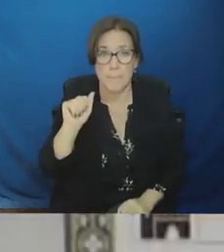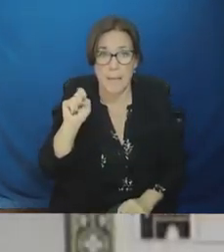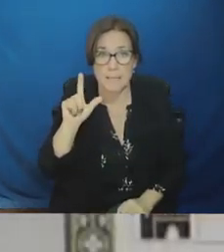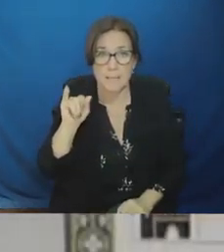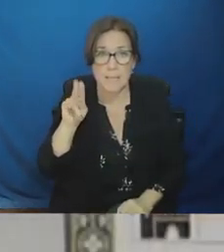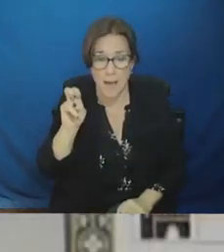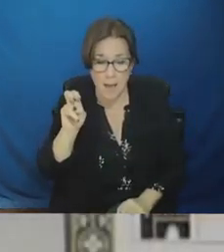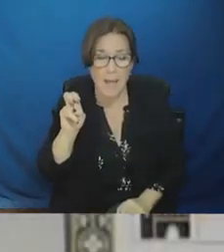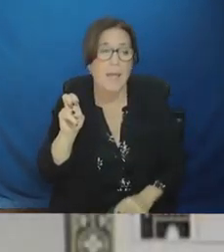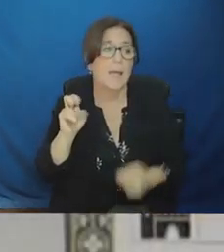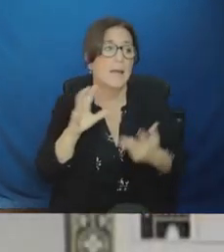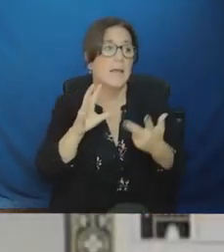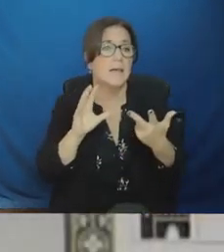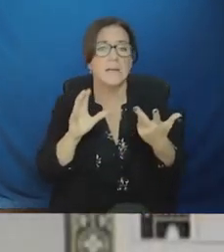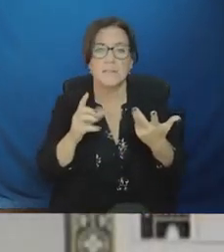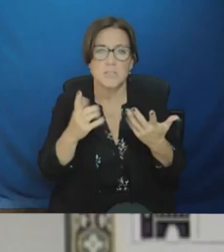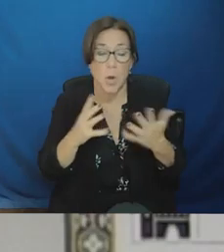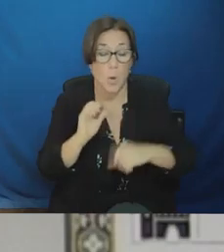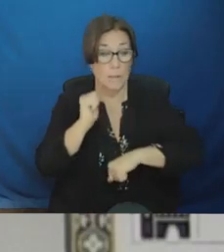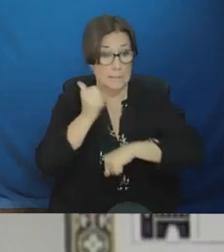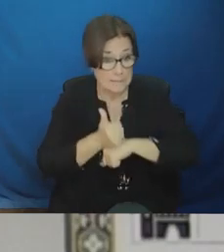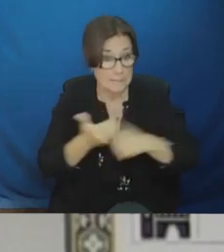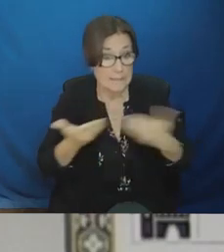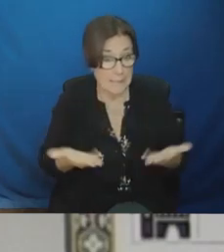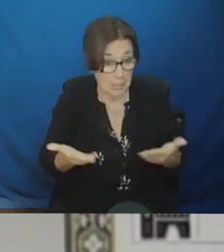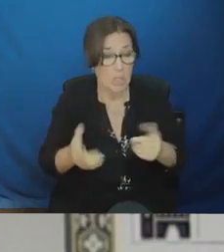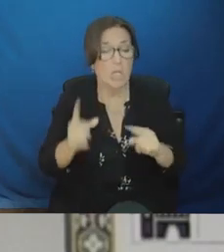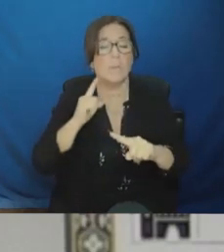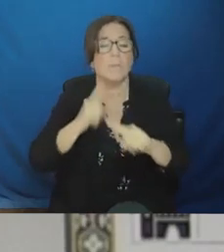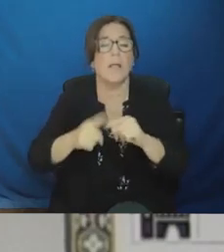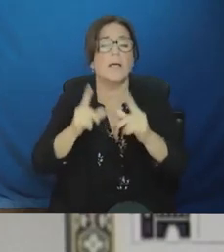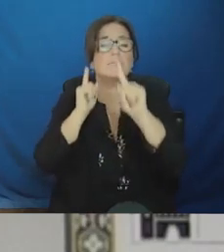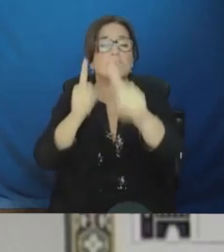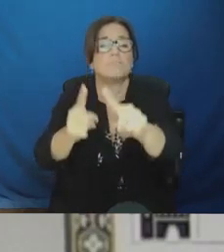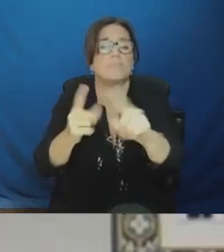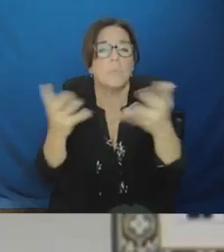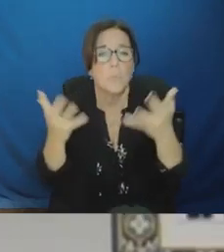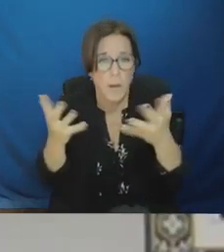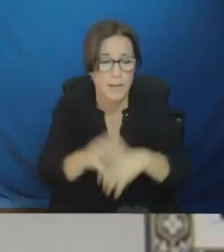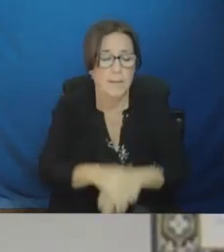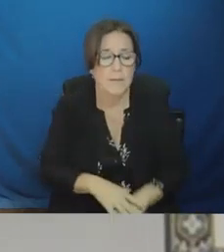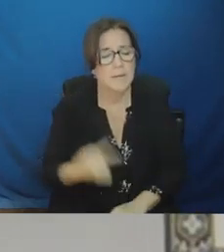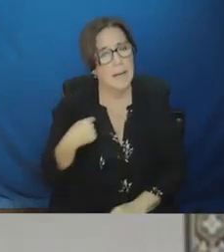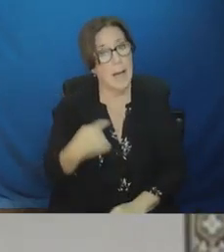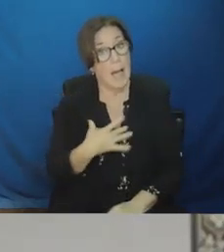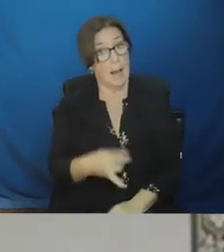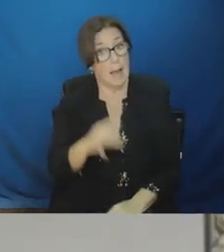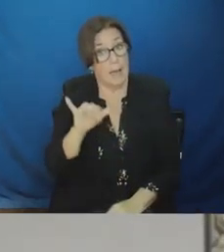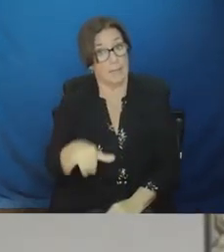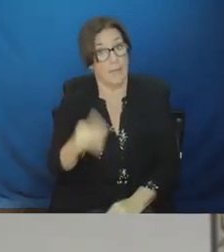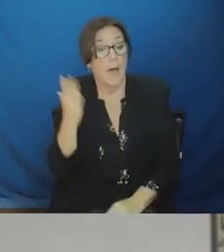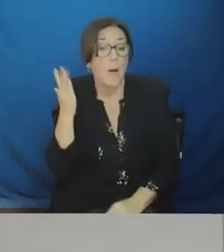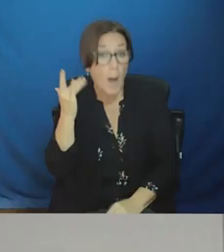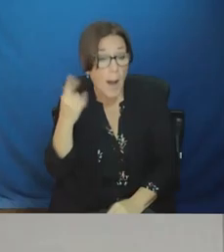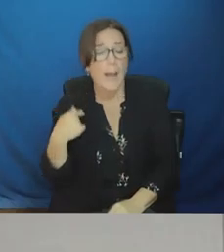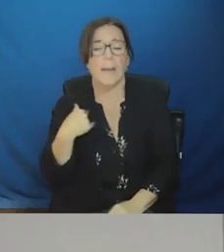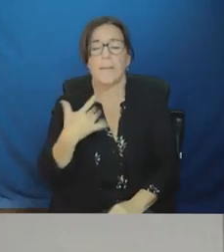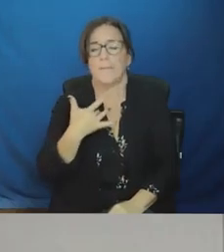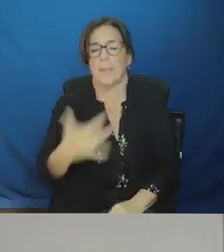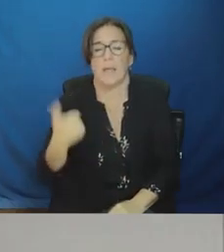para como referencia esto nos da una idea de quién está dónde y dónde tenemos que comenzar eso lo agradezco porque a